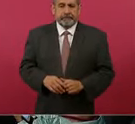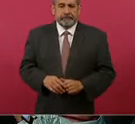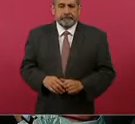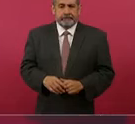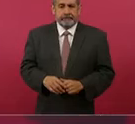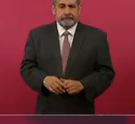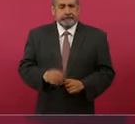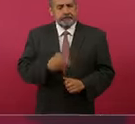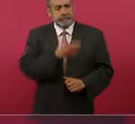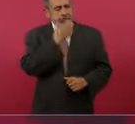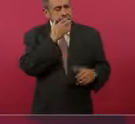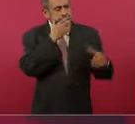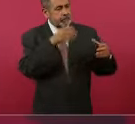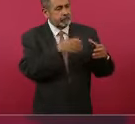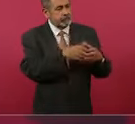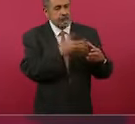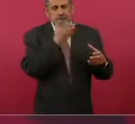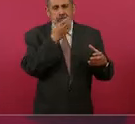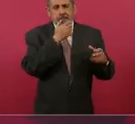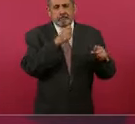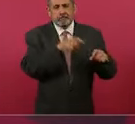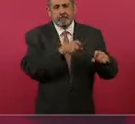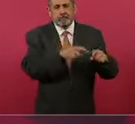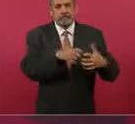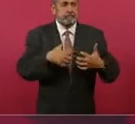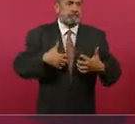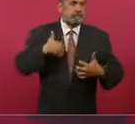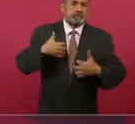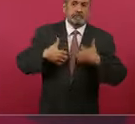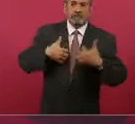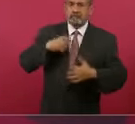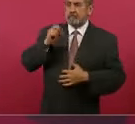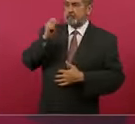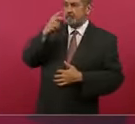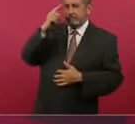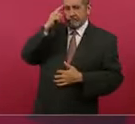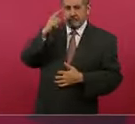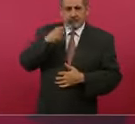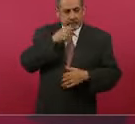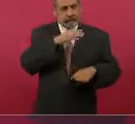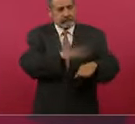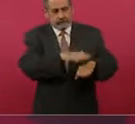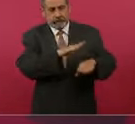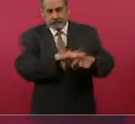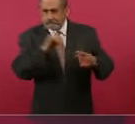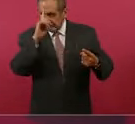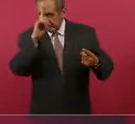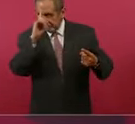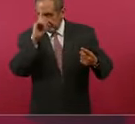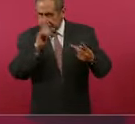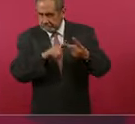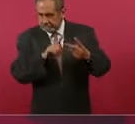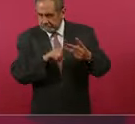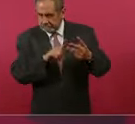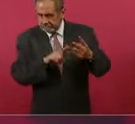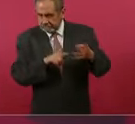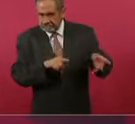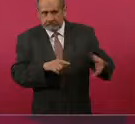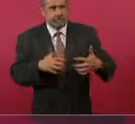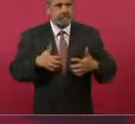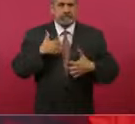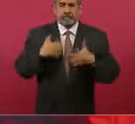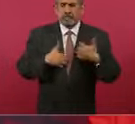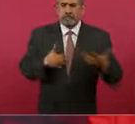los conservadores se enojan si yo recuerdo esto, ¿no? Bueno, en todos